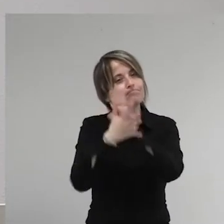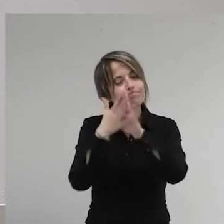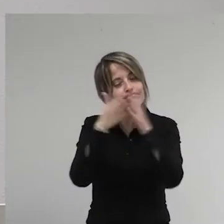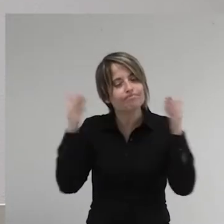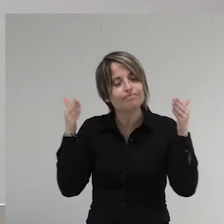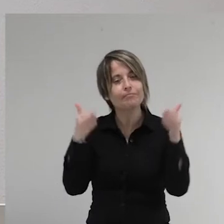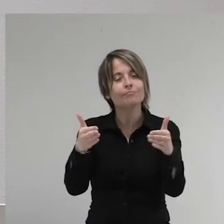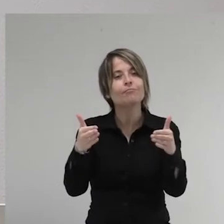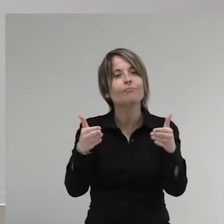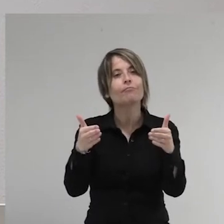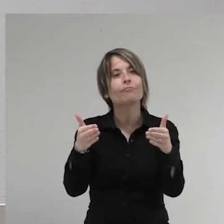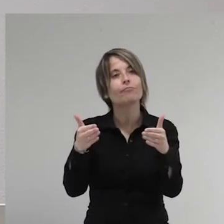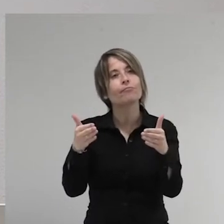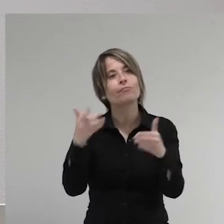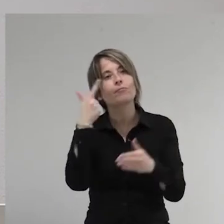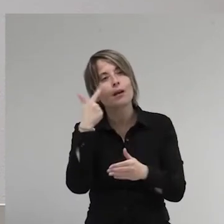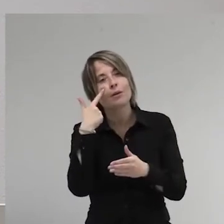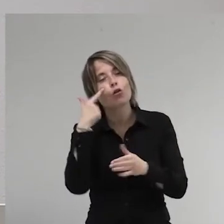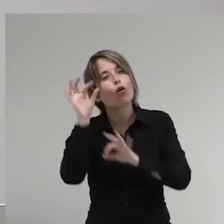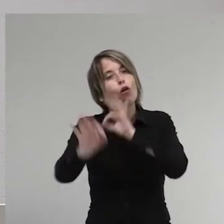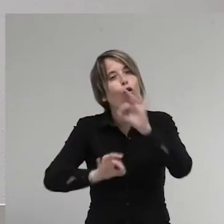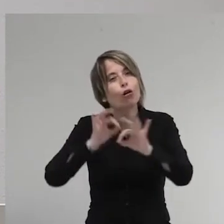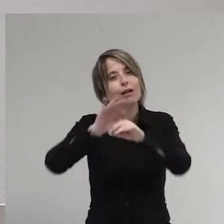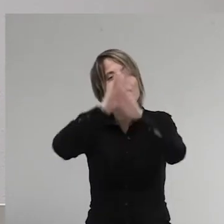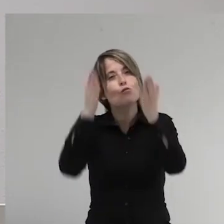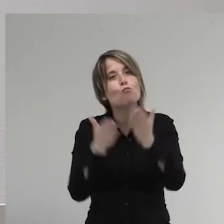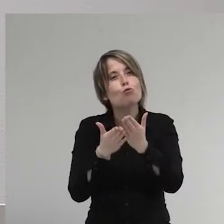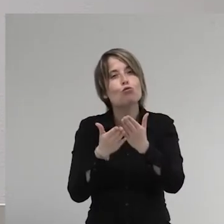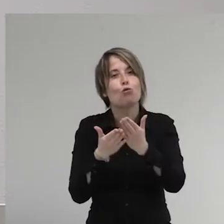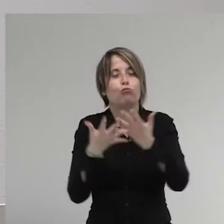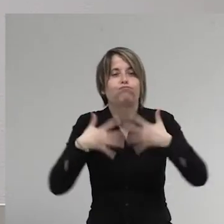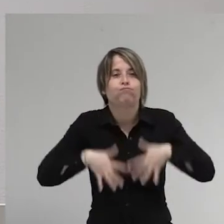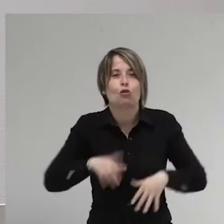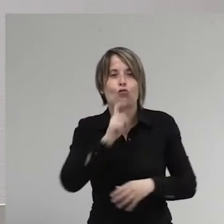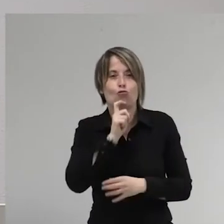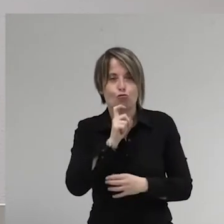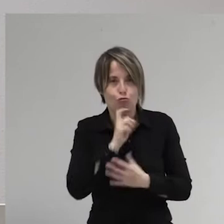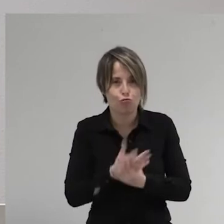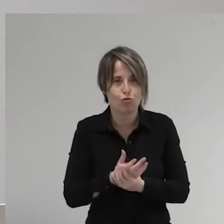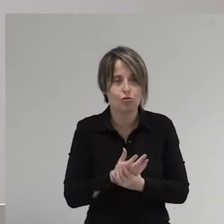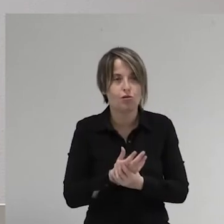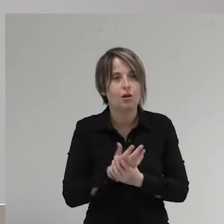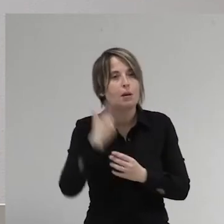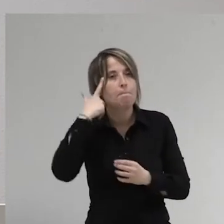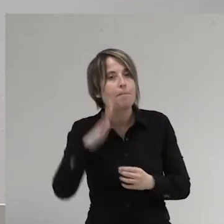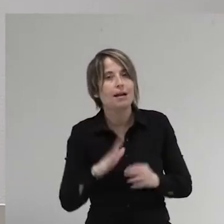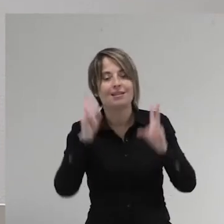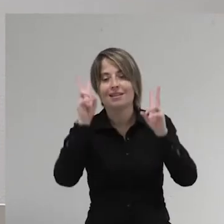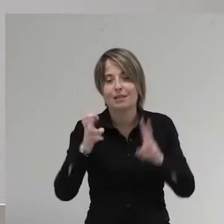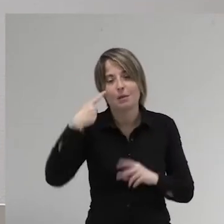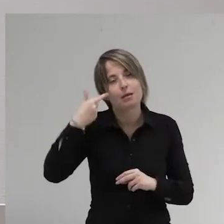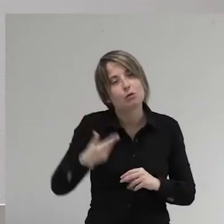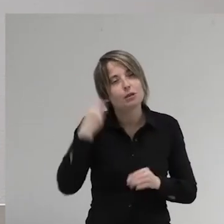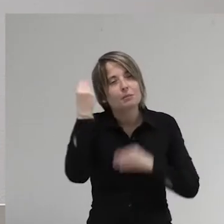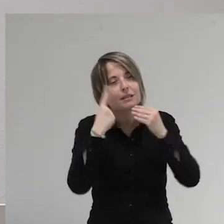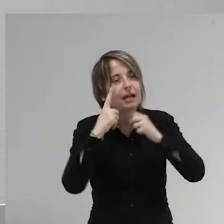una cuestión de cómo está organizado el mundo en términos materiales. Nos importa más esta cuestión a la hora de pensar